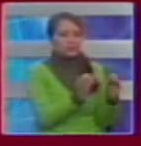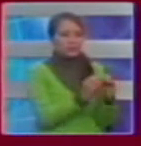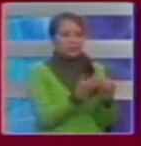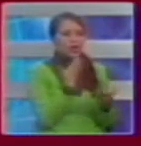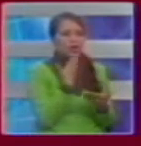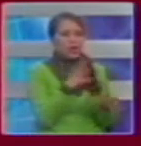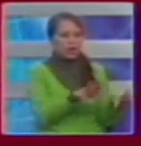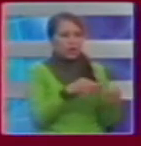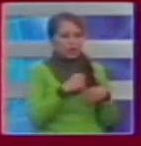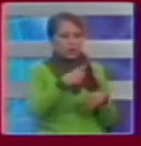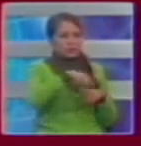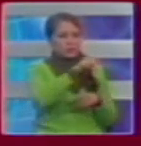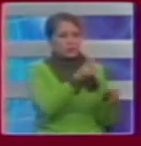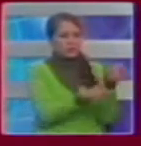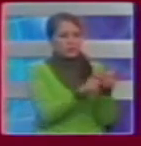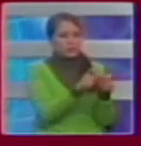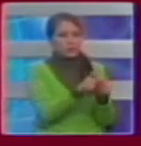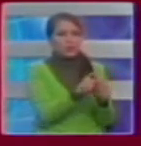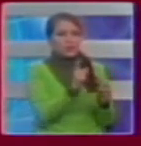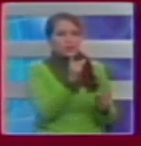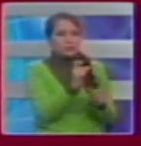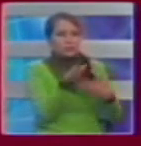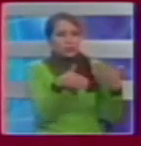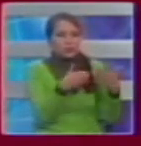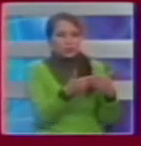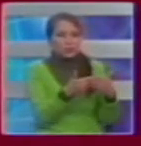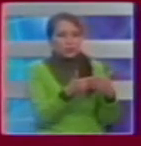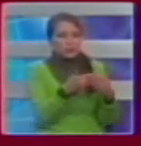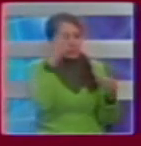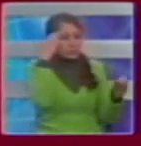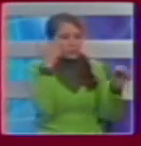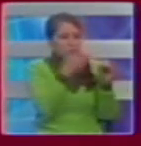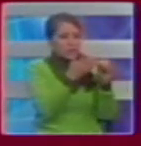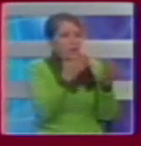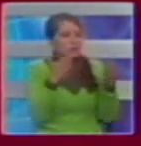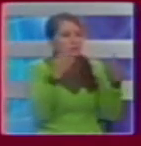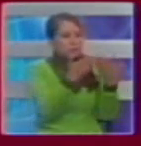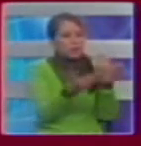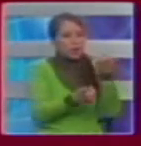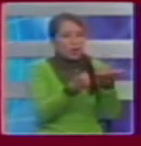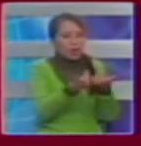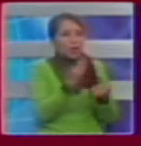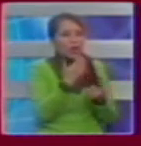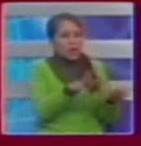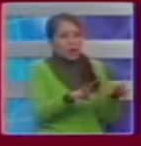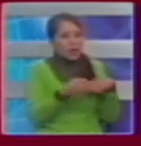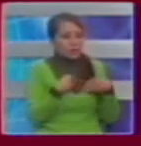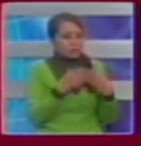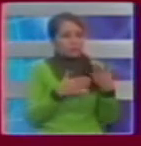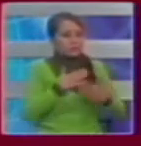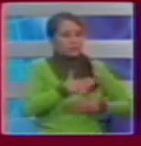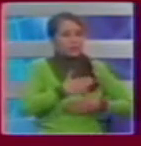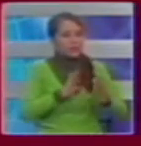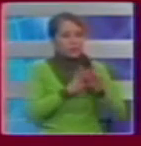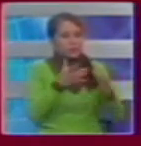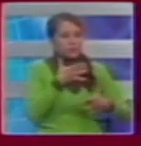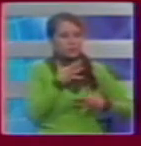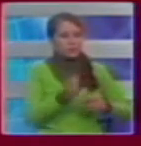acogida de la gente, de ese público objetivo al que ustedes se dirigen y que pues disfrutan